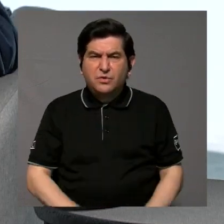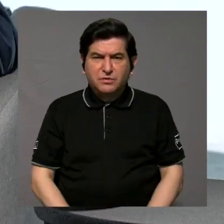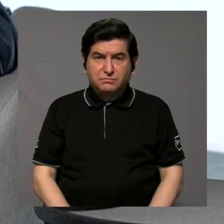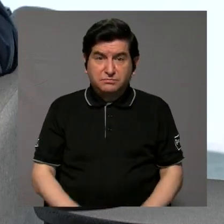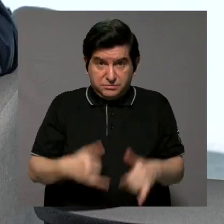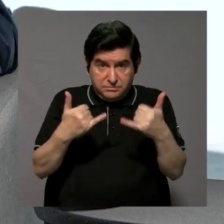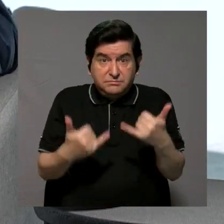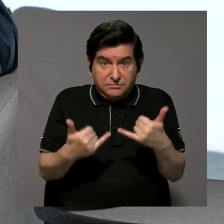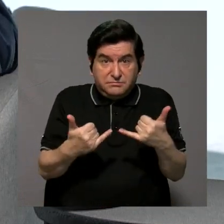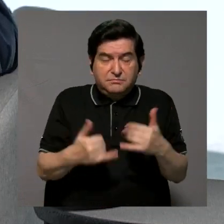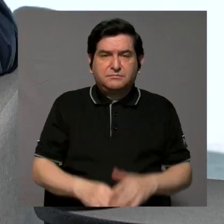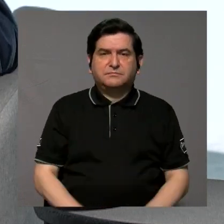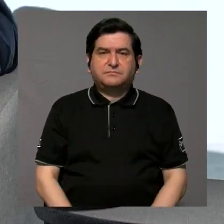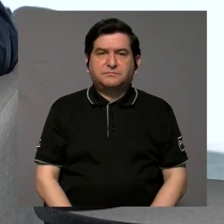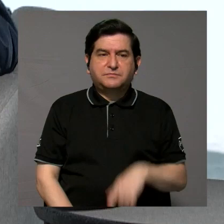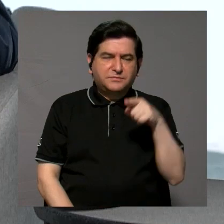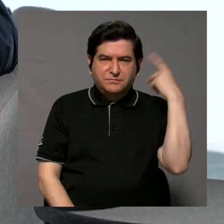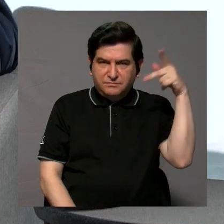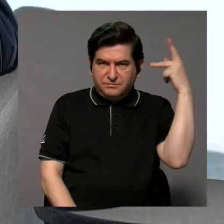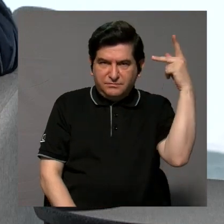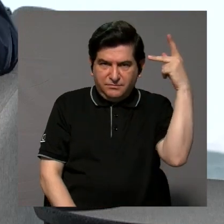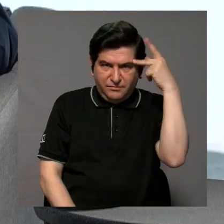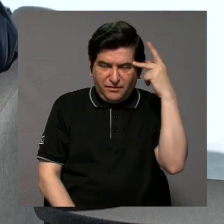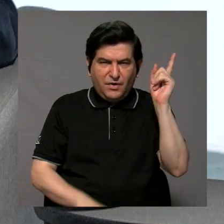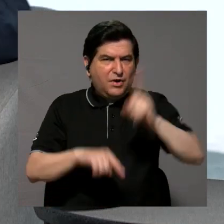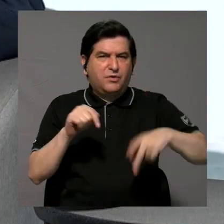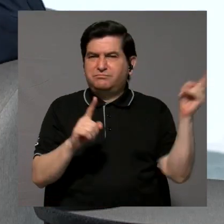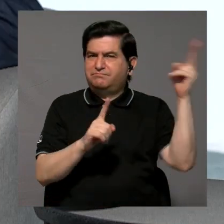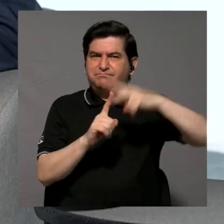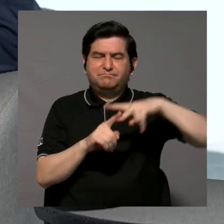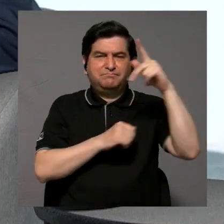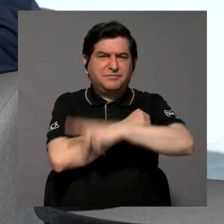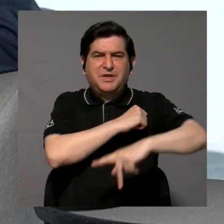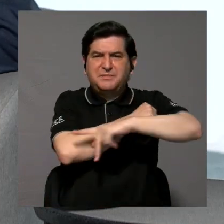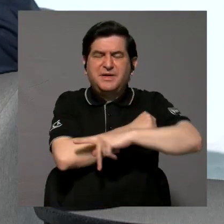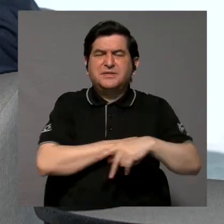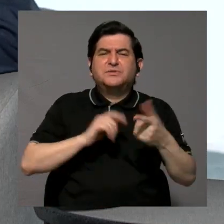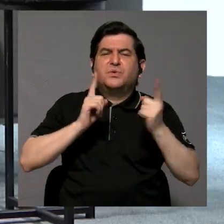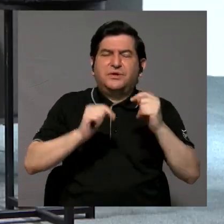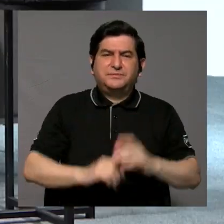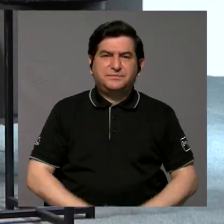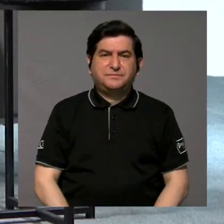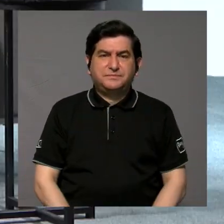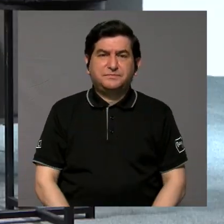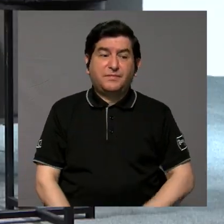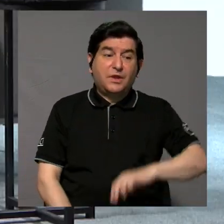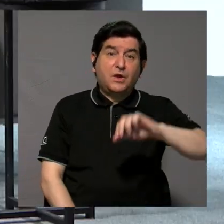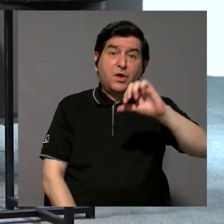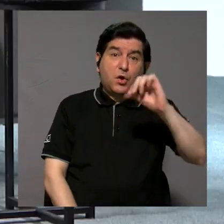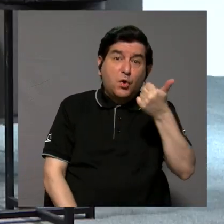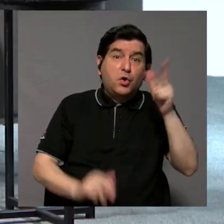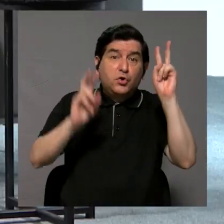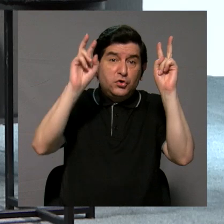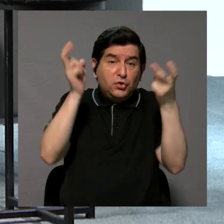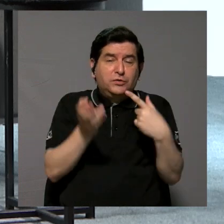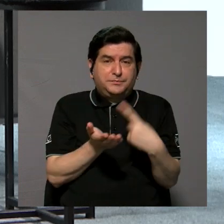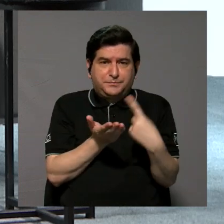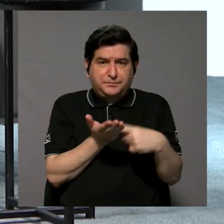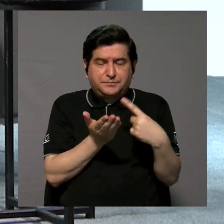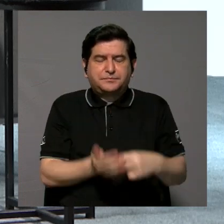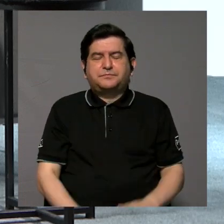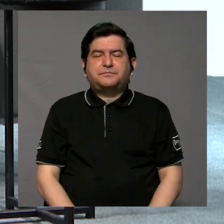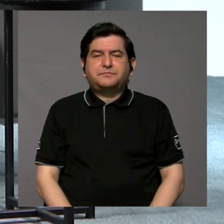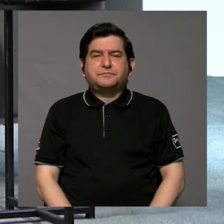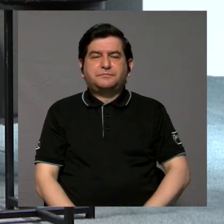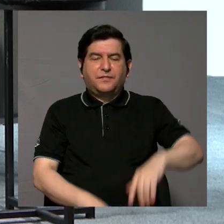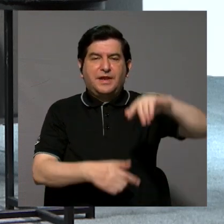están incidiendo para que esas políticas no se puedan implementar en nuestros países? Bueno, otro de los temas de discusión en América